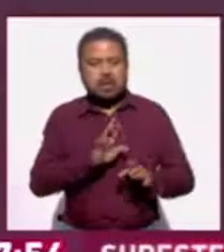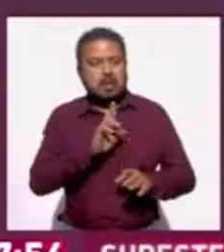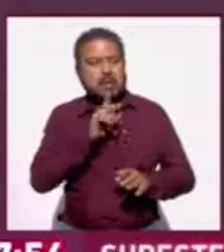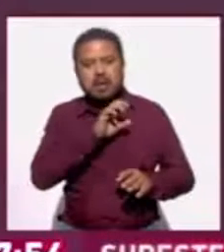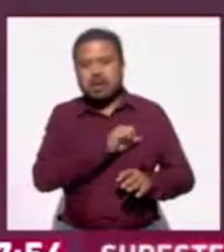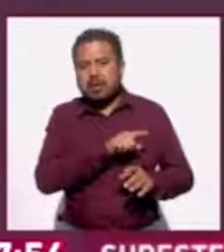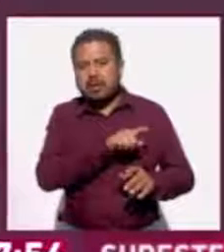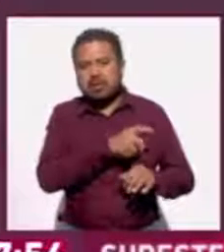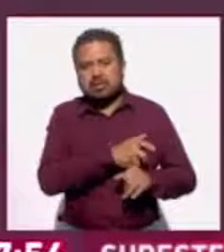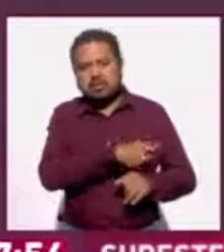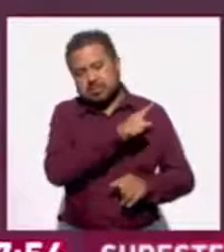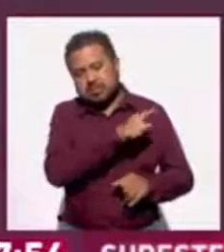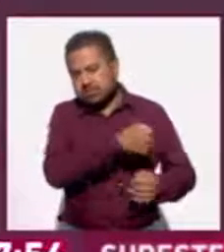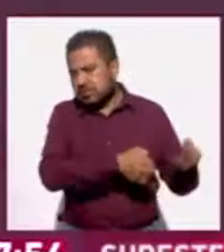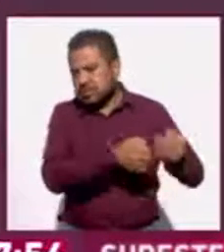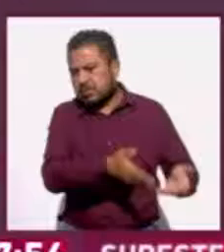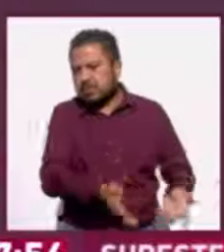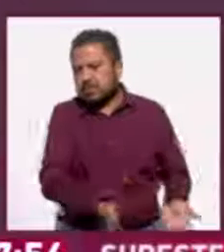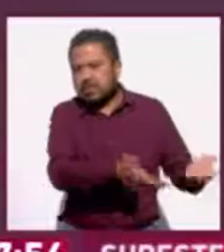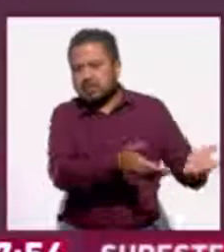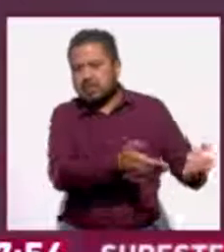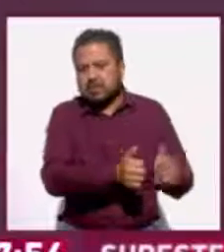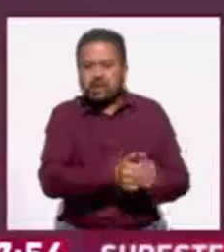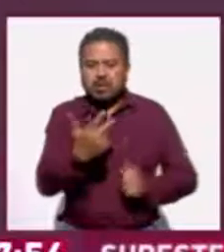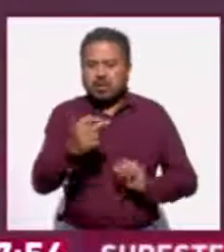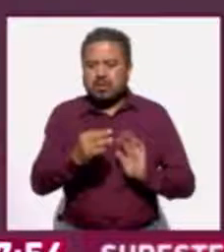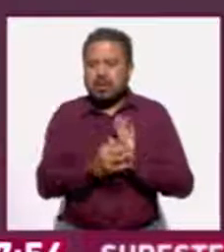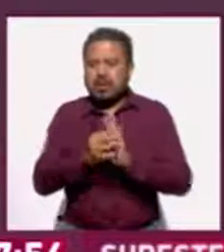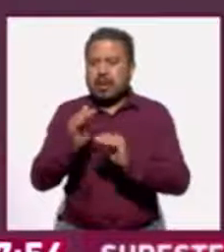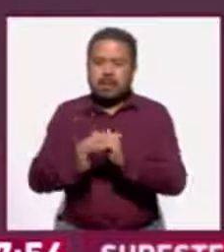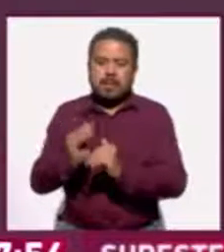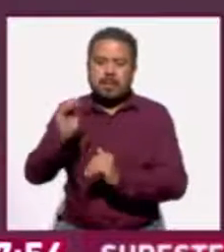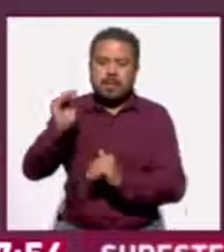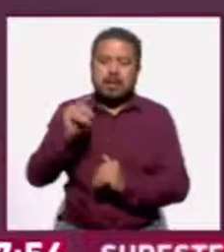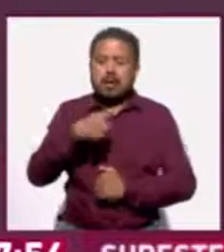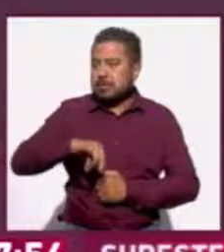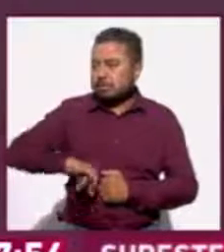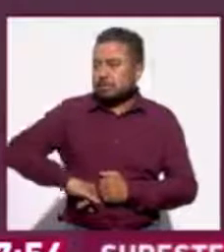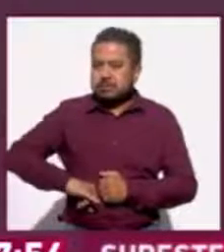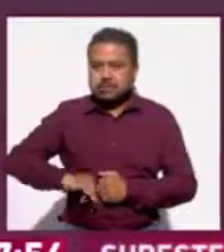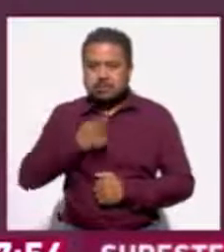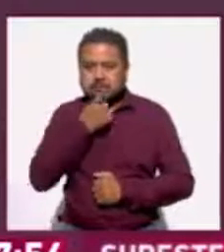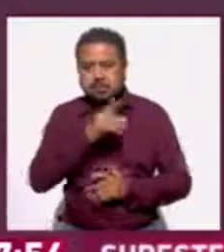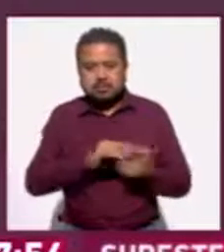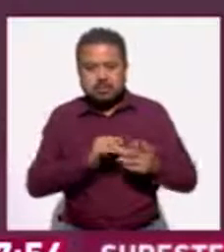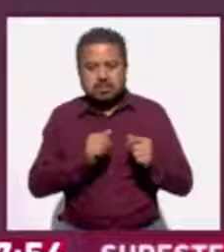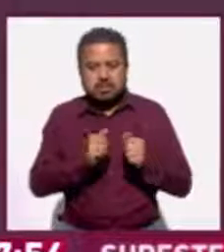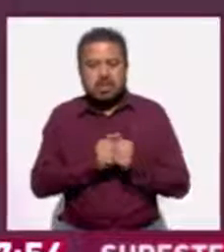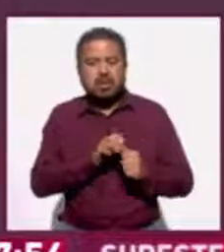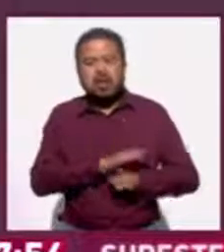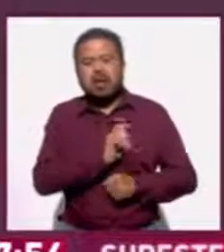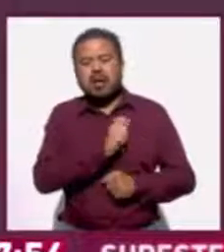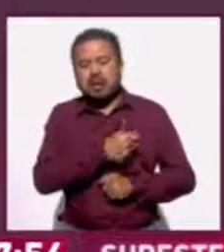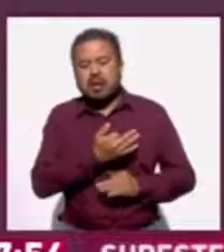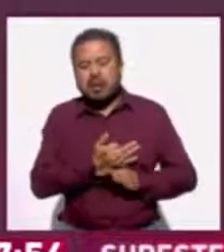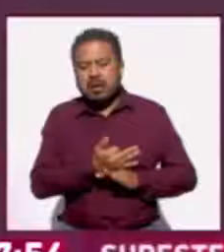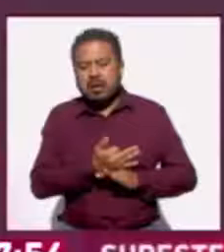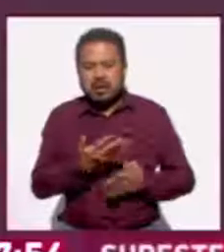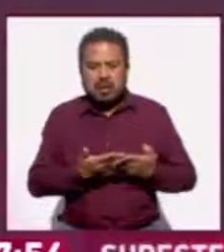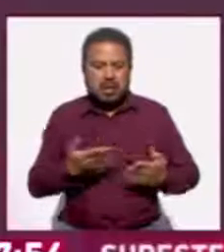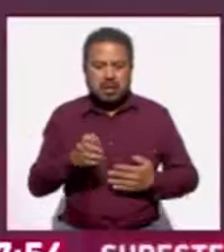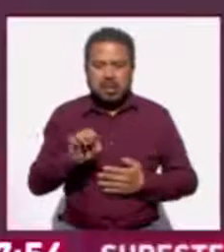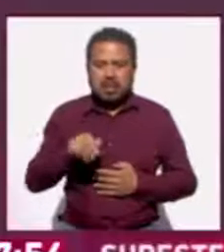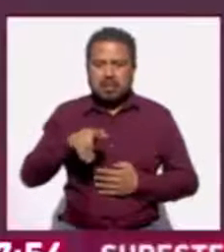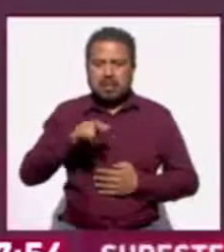sea juzgado en Estados Unidos, por 8 puntos más, y es interesante que hay una diferencia con el caso de Emilio